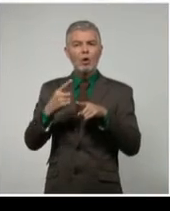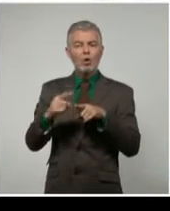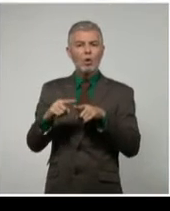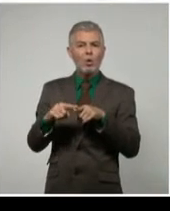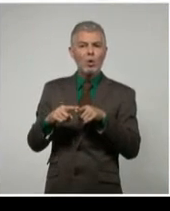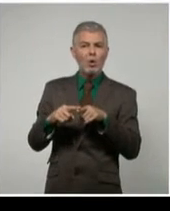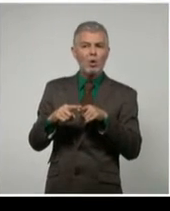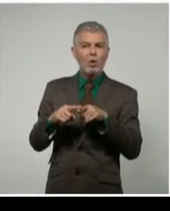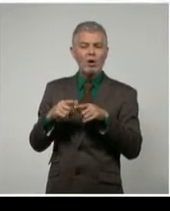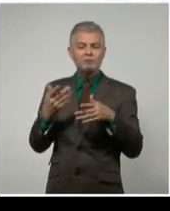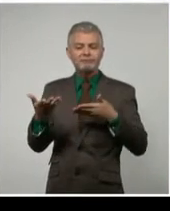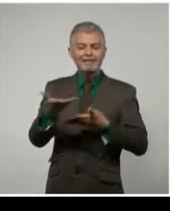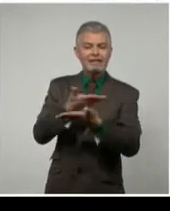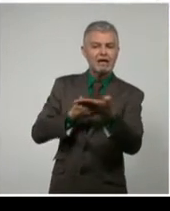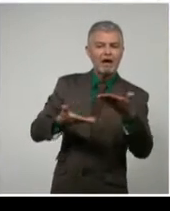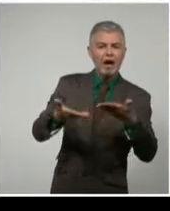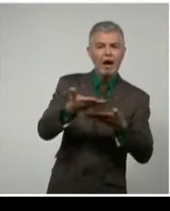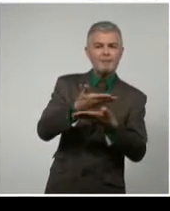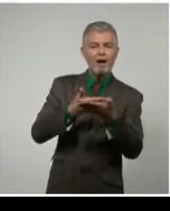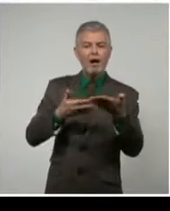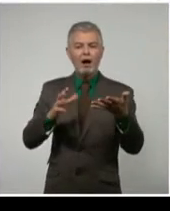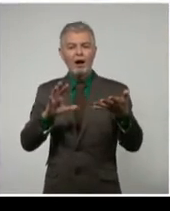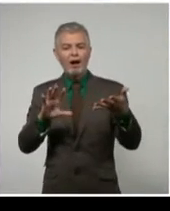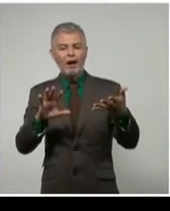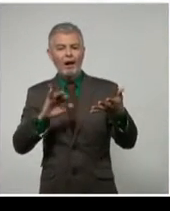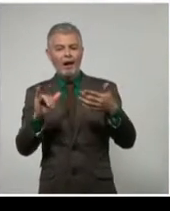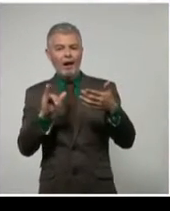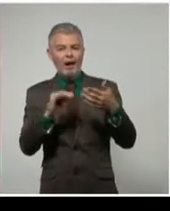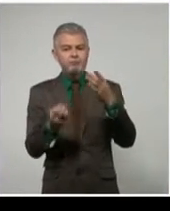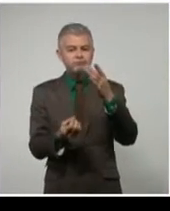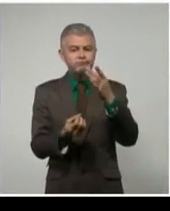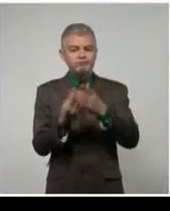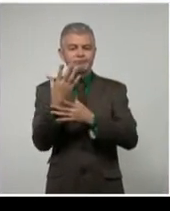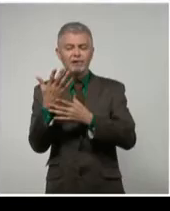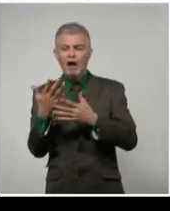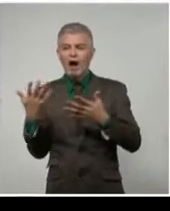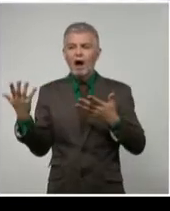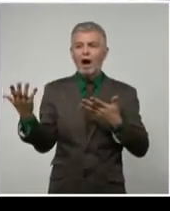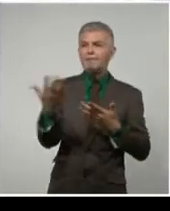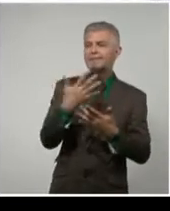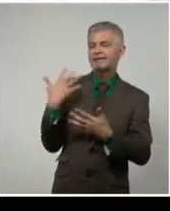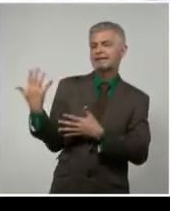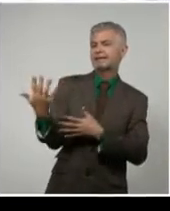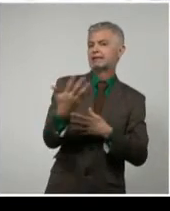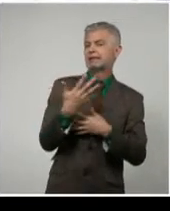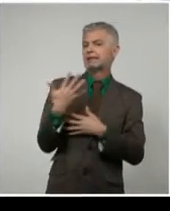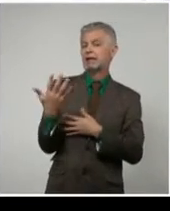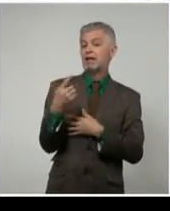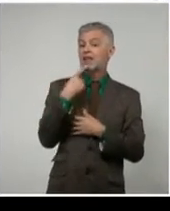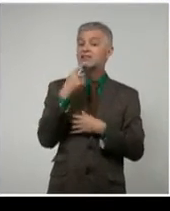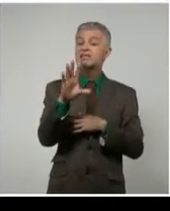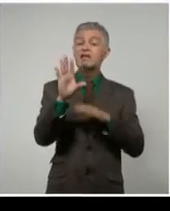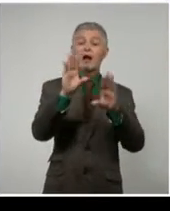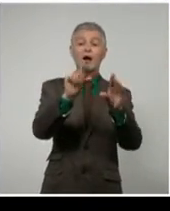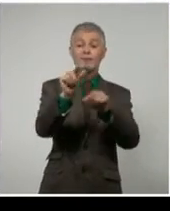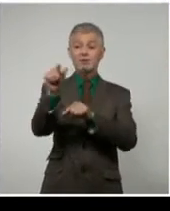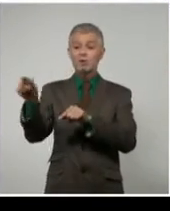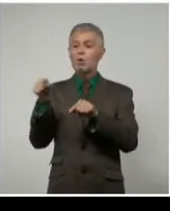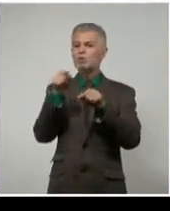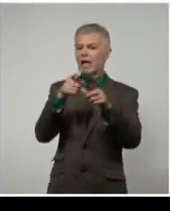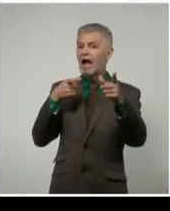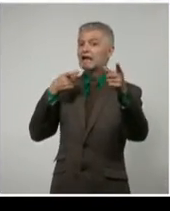de que intercambiaron, es decir, se generó un ambiente en el cual le están diciendo a las personas están siendo